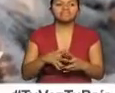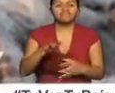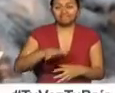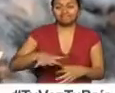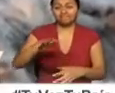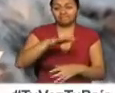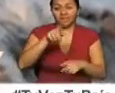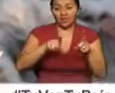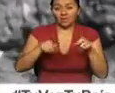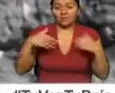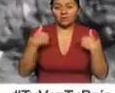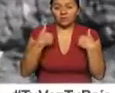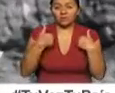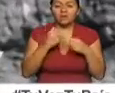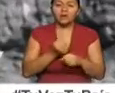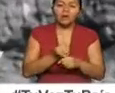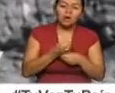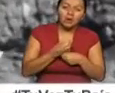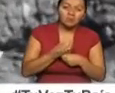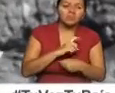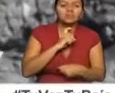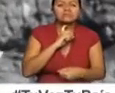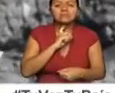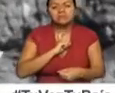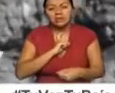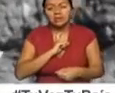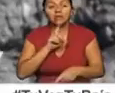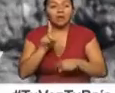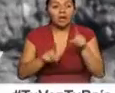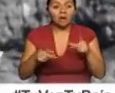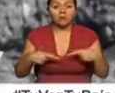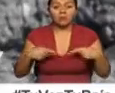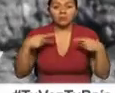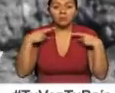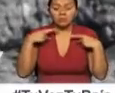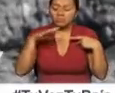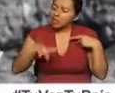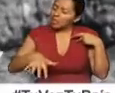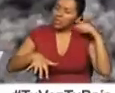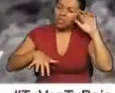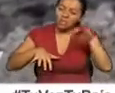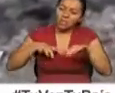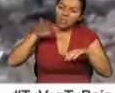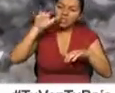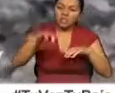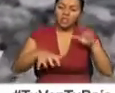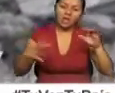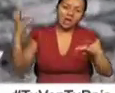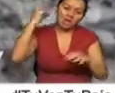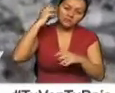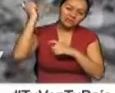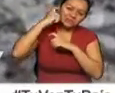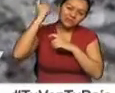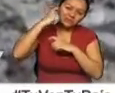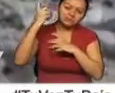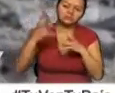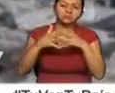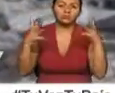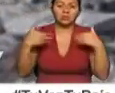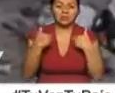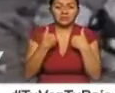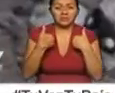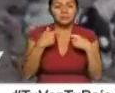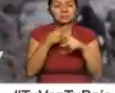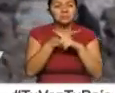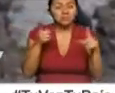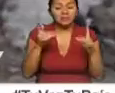Algunos murieron de hambre y sed, otros que aún están vivos se hunden en el barro para evitar los ataques de los buitres. Durante el verano, entre